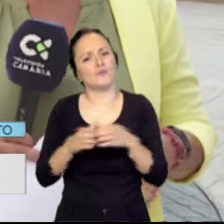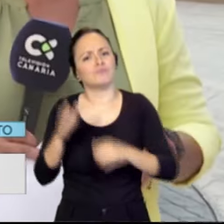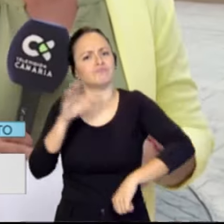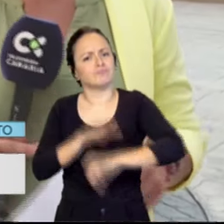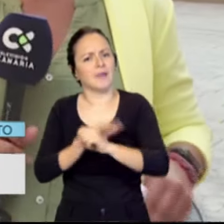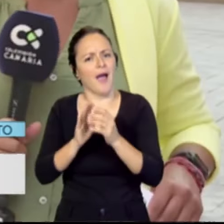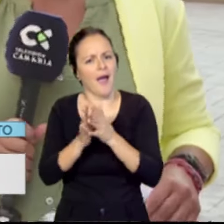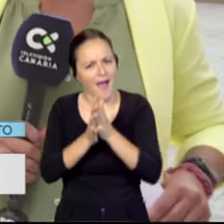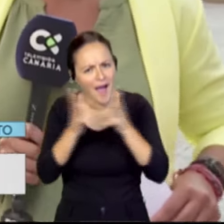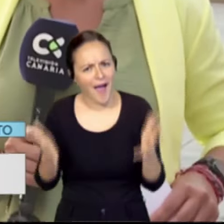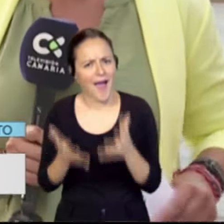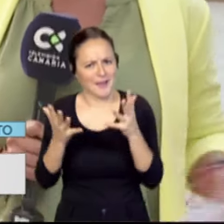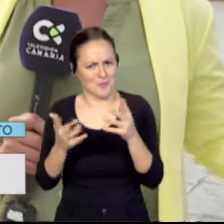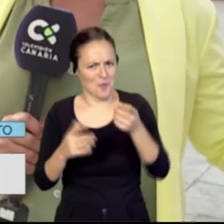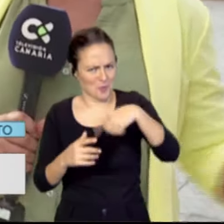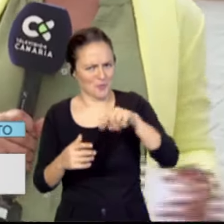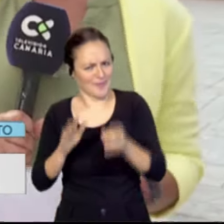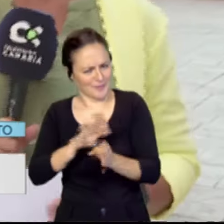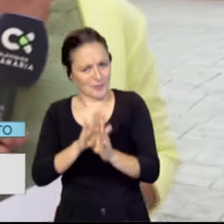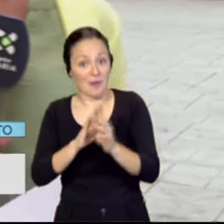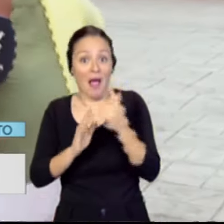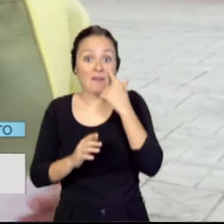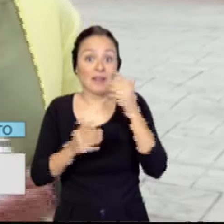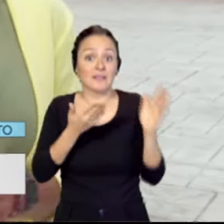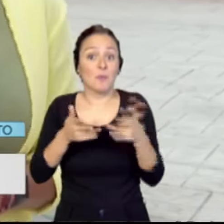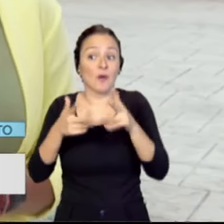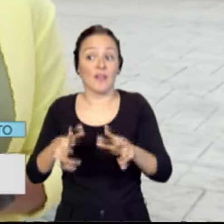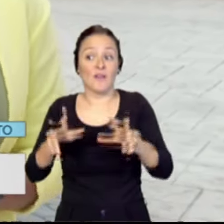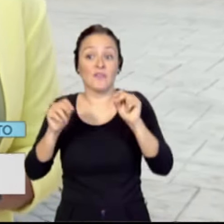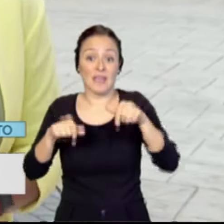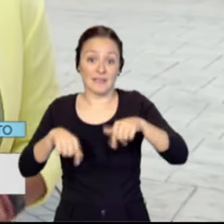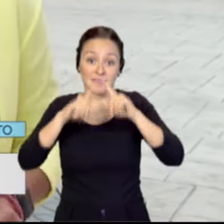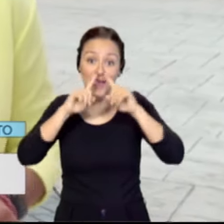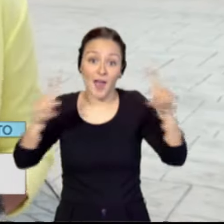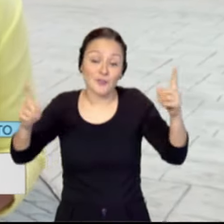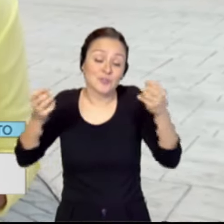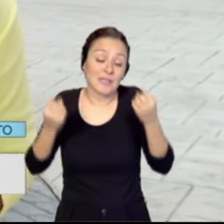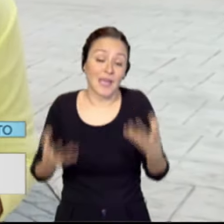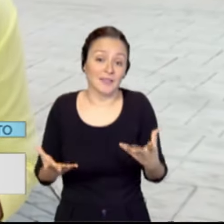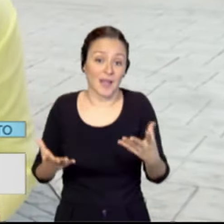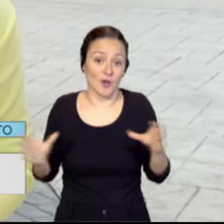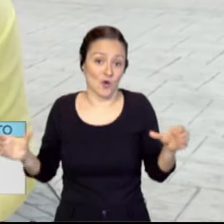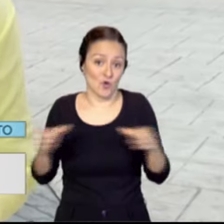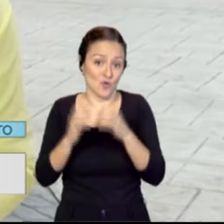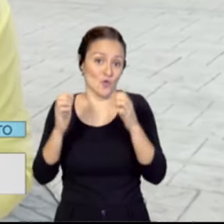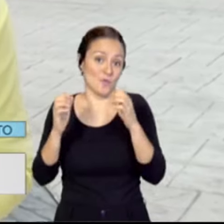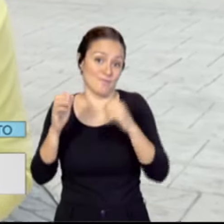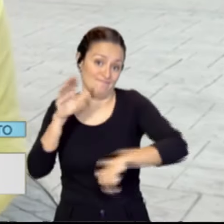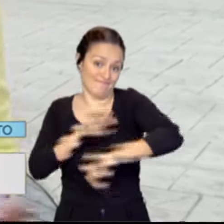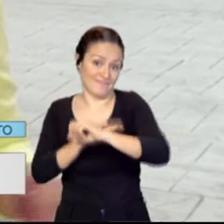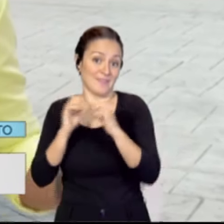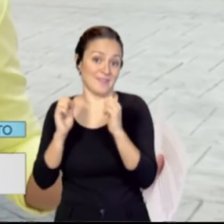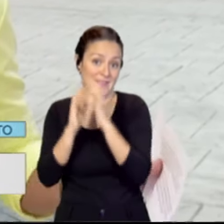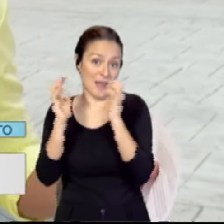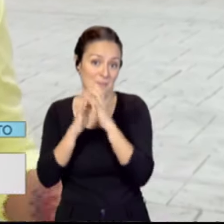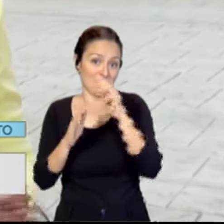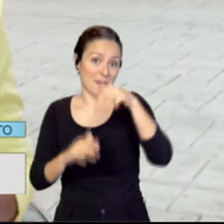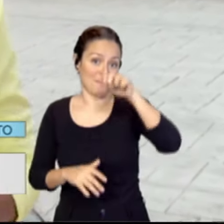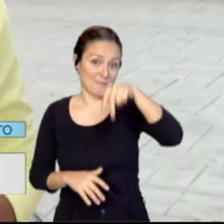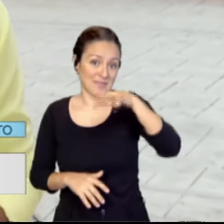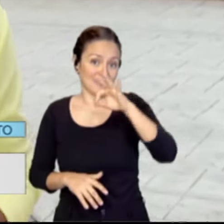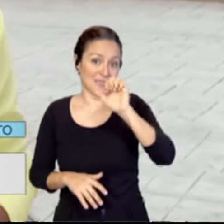espectáculo y nada estaremos muy pendientes de Cómo termine la temporada este año el club deportivo Mensajero de Santa Cruz de la palma Y cómo la inicie decara al próximo